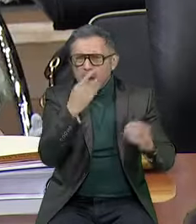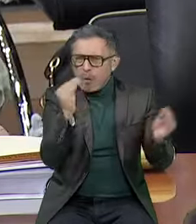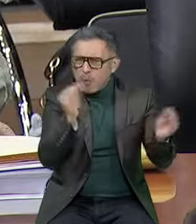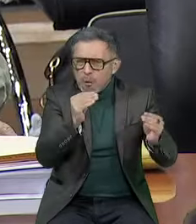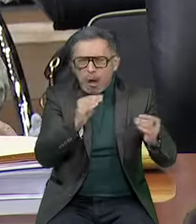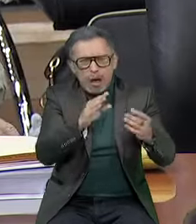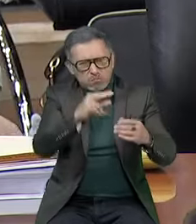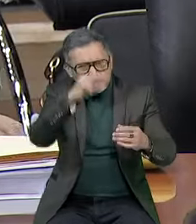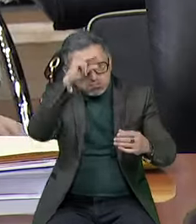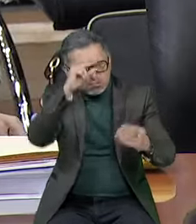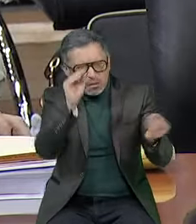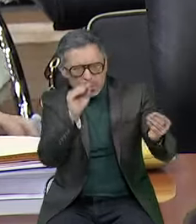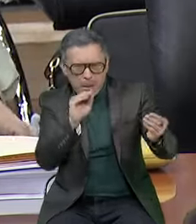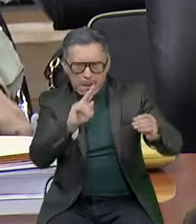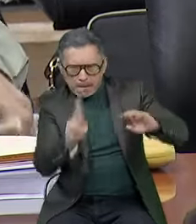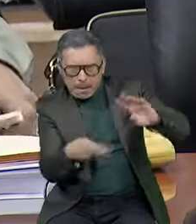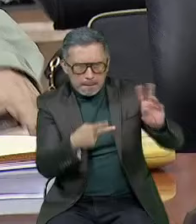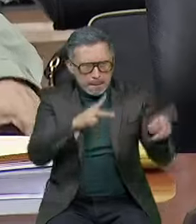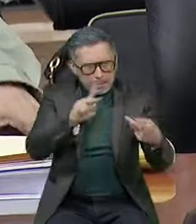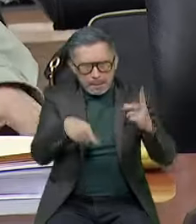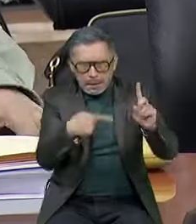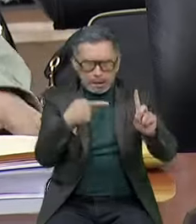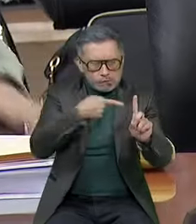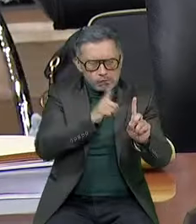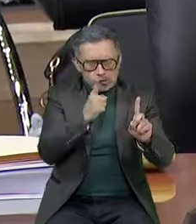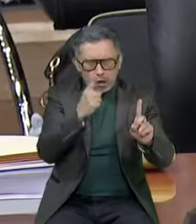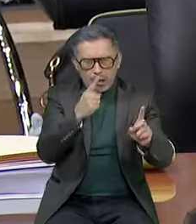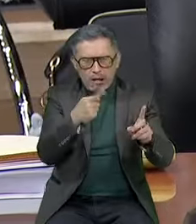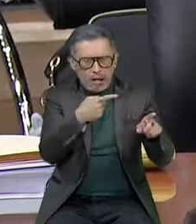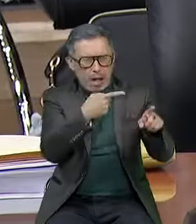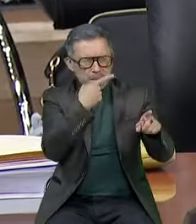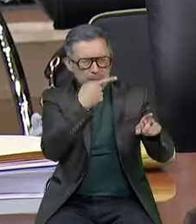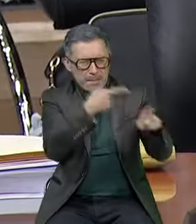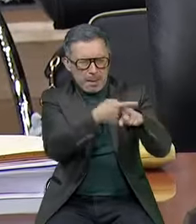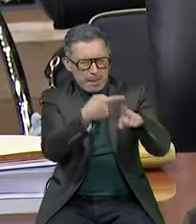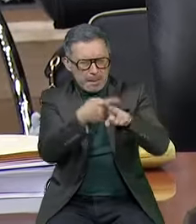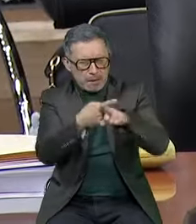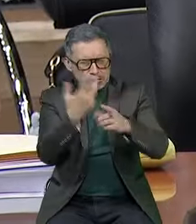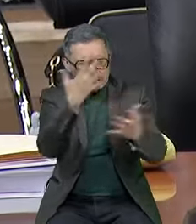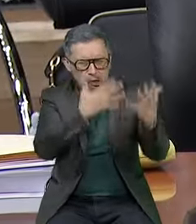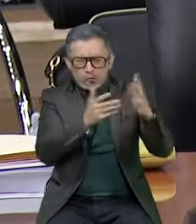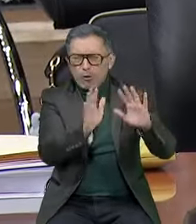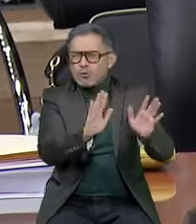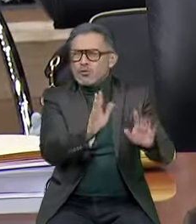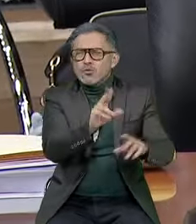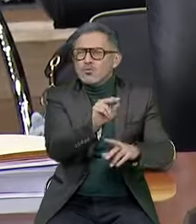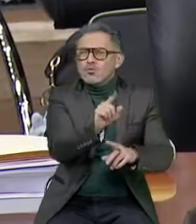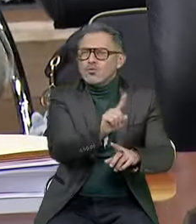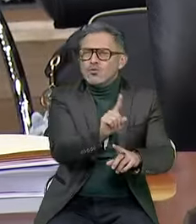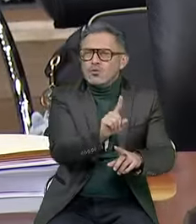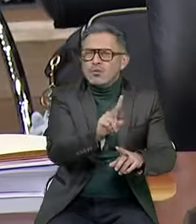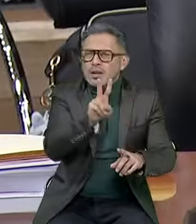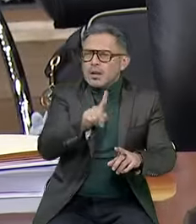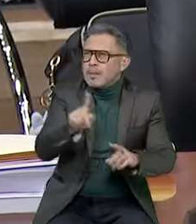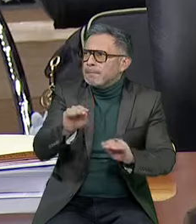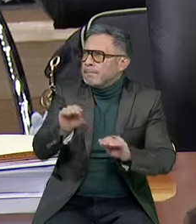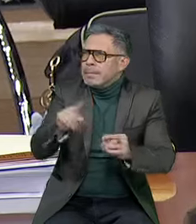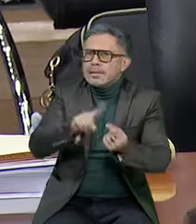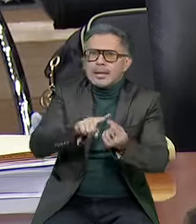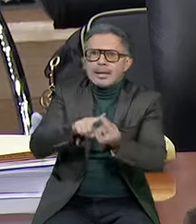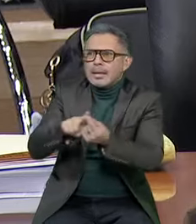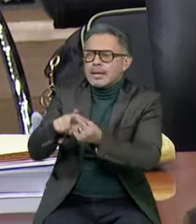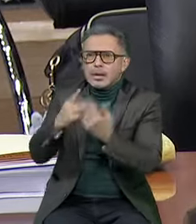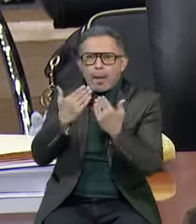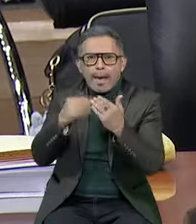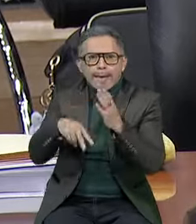da, por sus inconsistencias. No, simplemente no había. Andaban a punto de poner